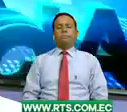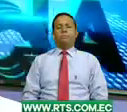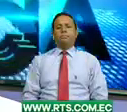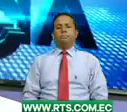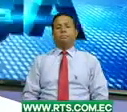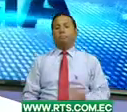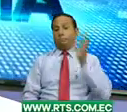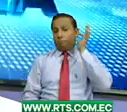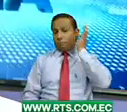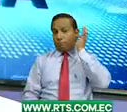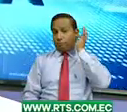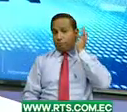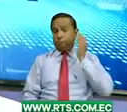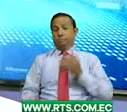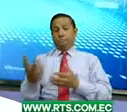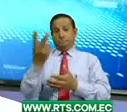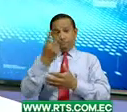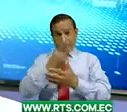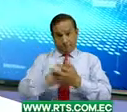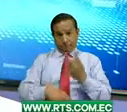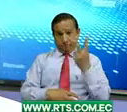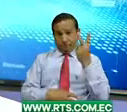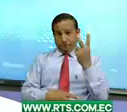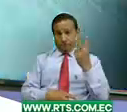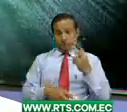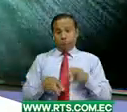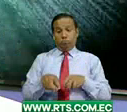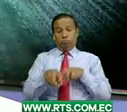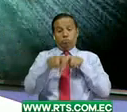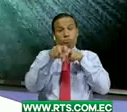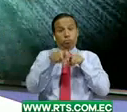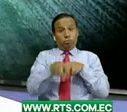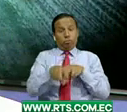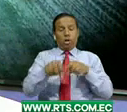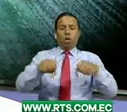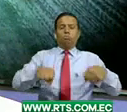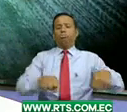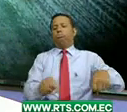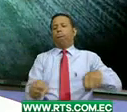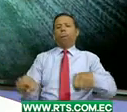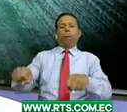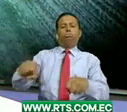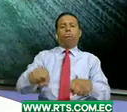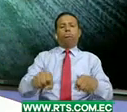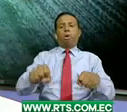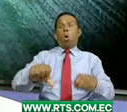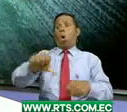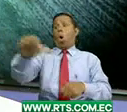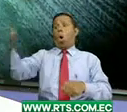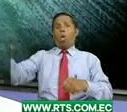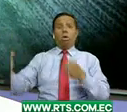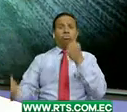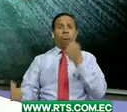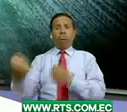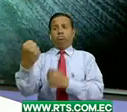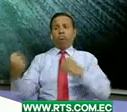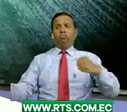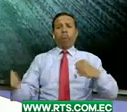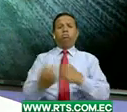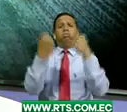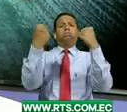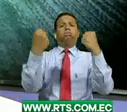Una mujer y su hijo murieron en un accidente de tránsito en Machala, provincia de El Oro. Las víctimas